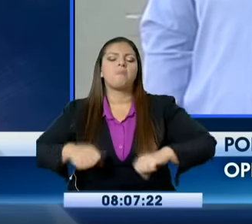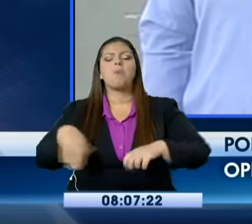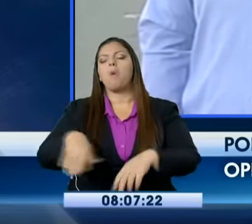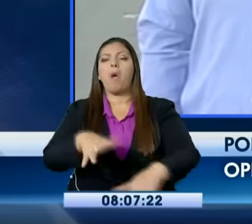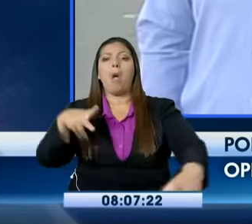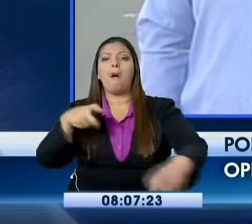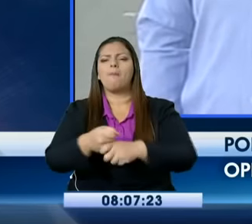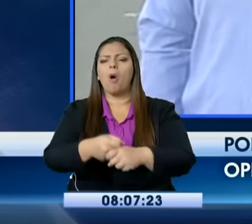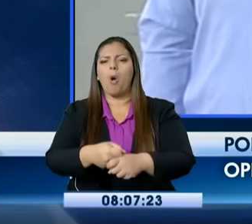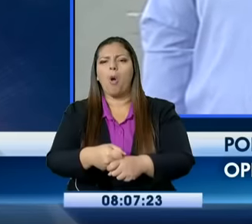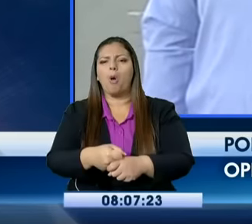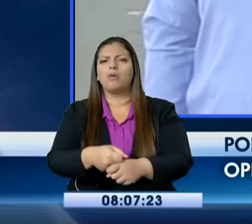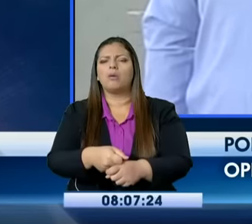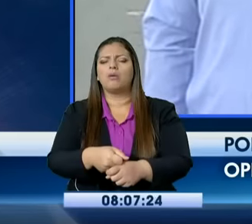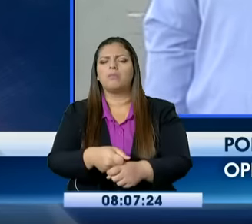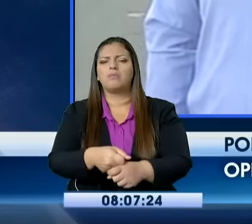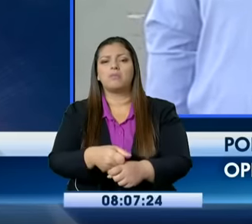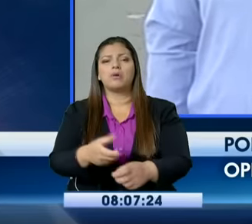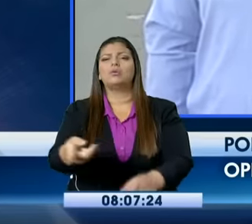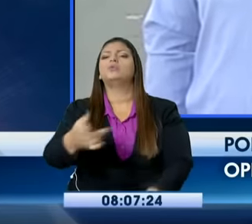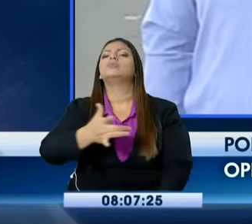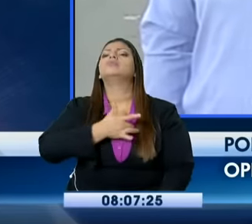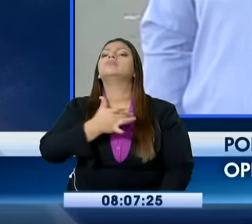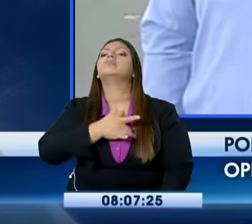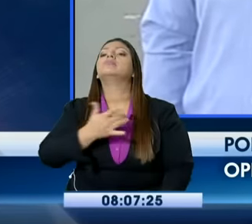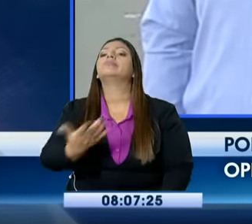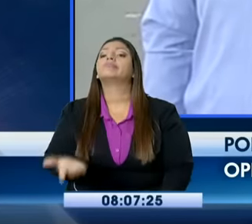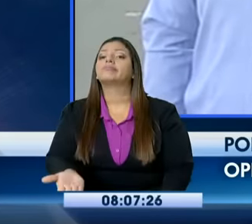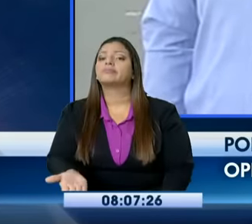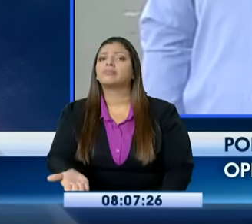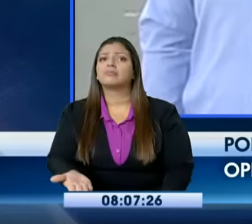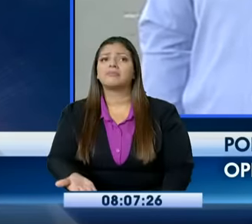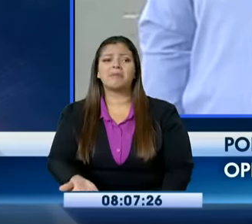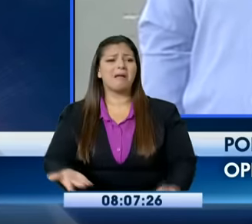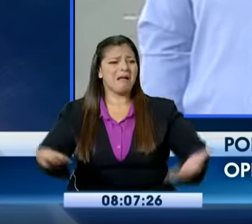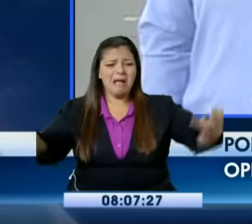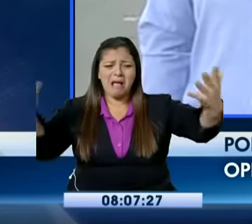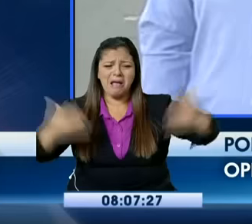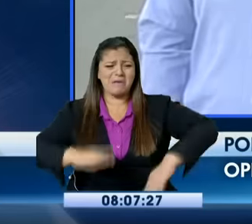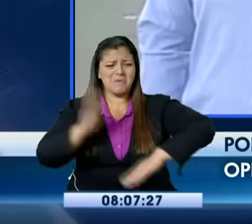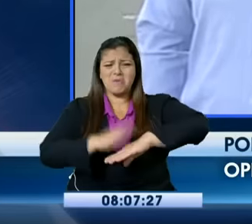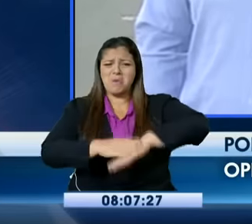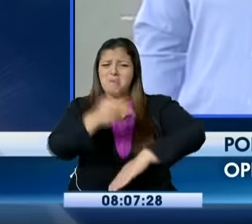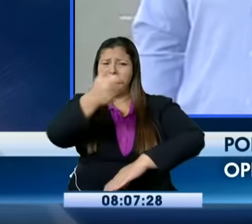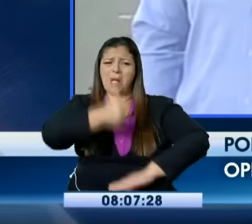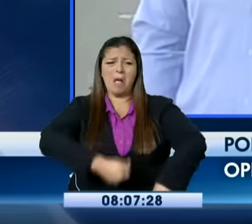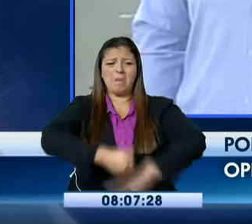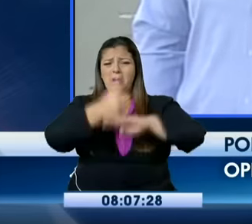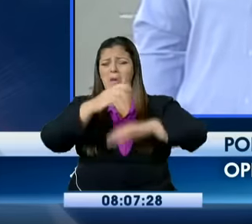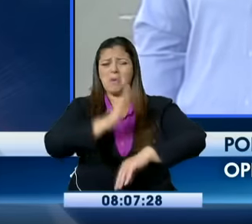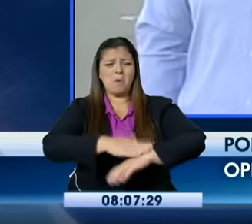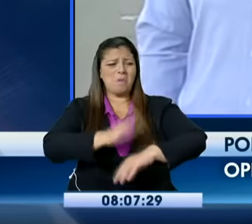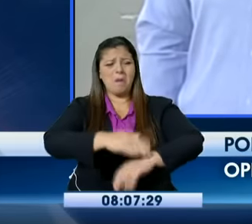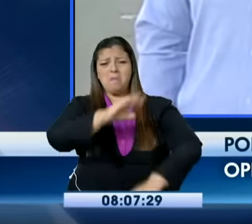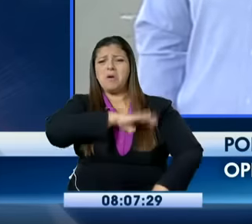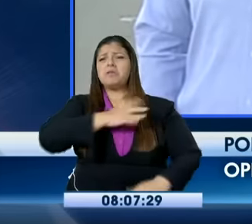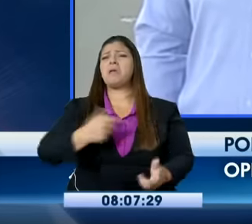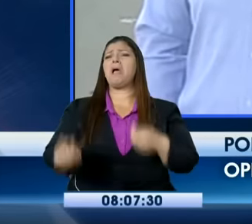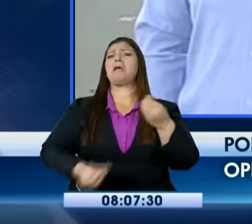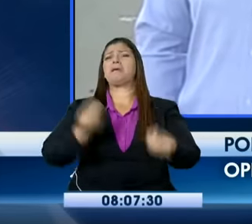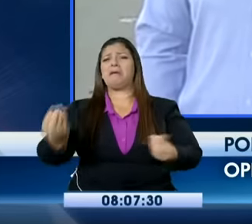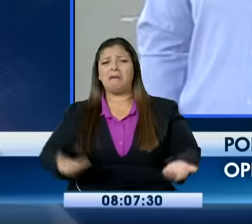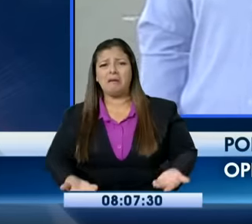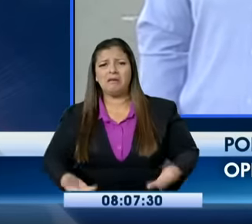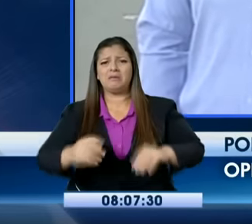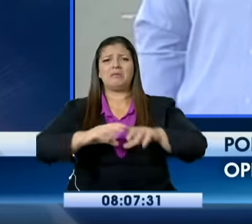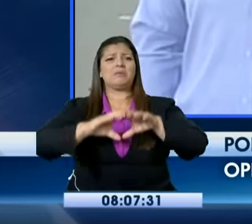inmediata? ¿Tú sabes? Ahí las quejas. Tú sabes, Enrique, las autoridades no hacen nada. Están por gusto. Claro. ¿Qué es de la Comisión